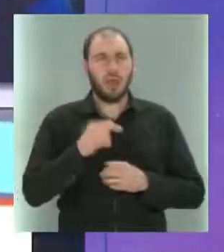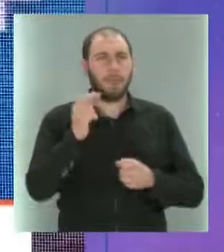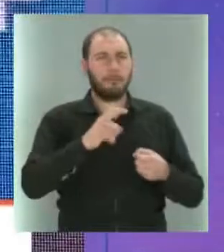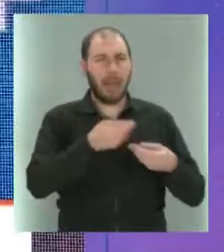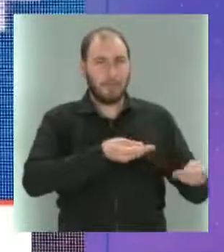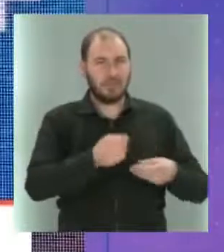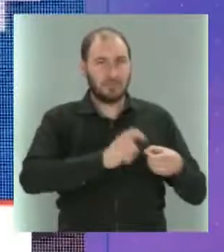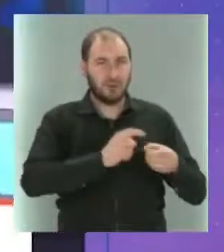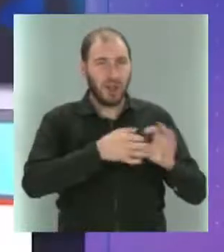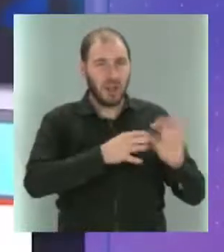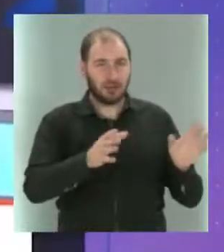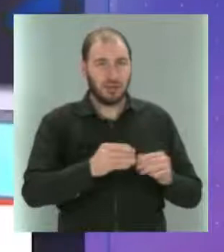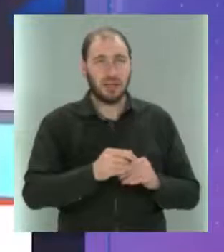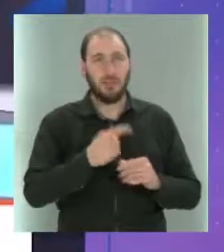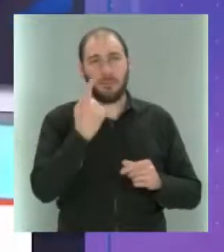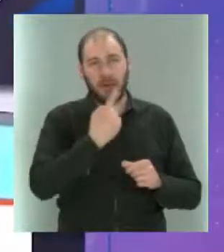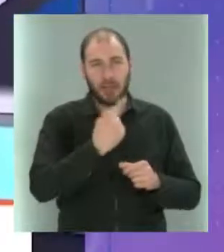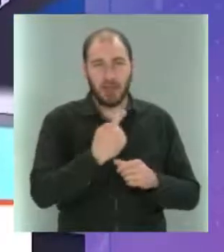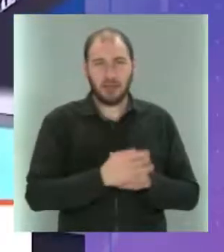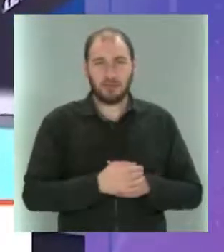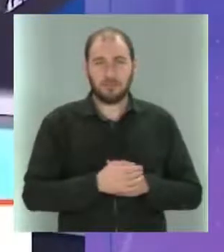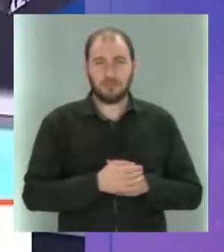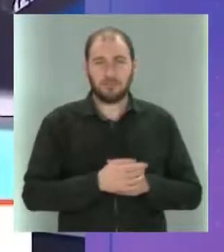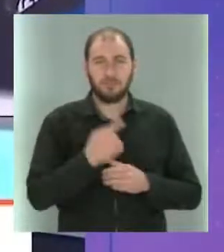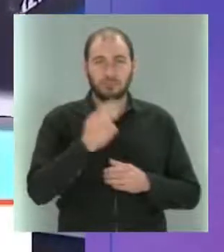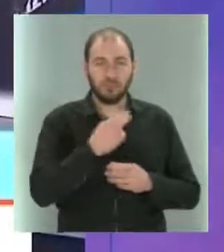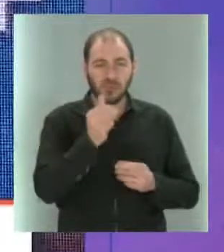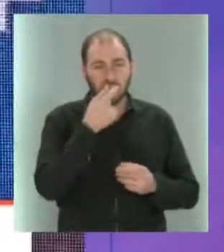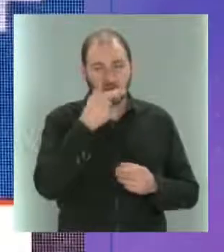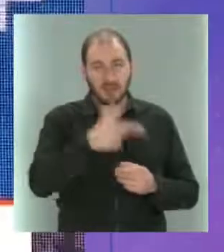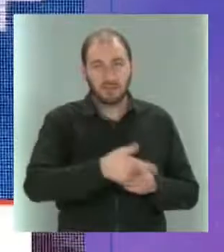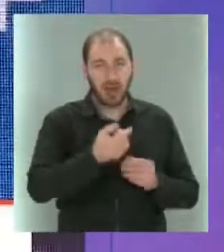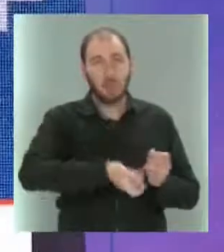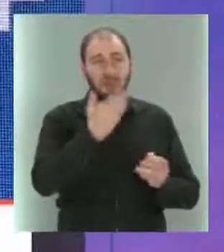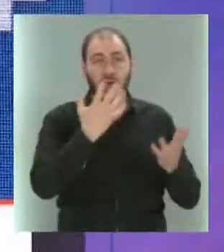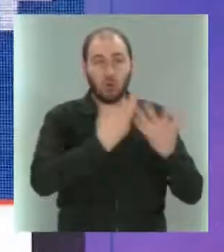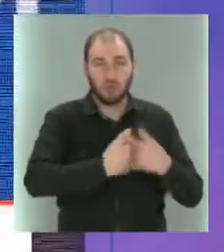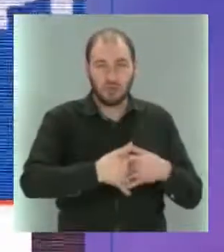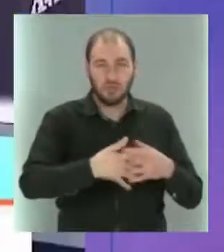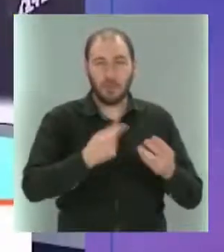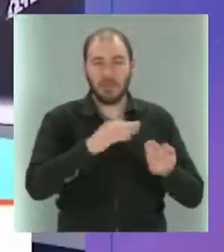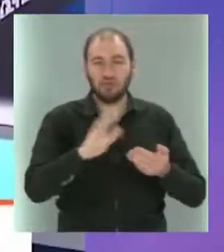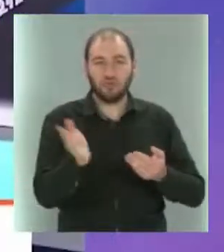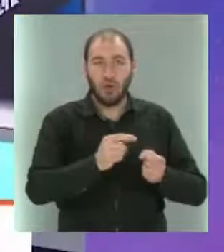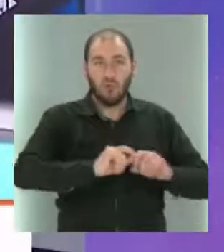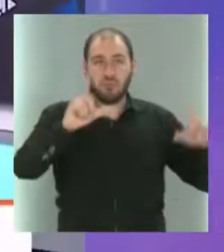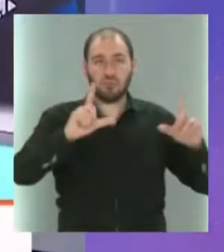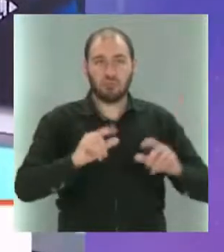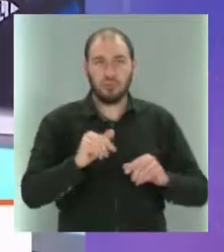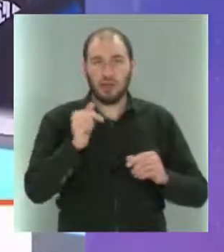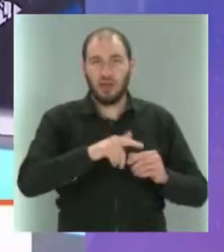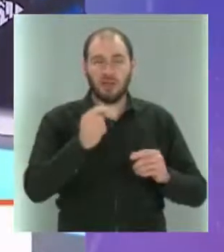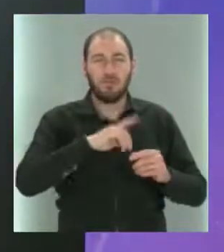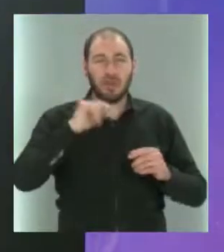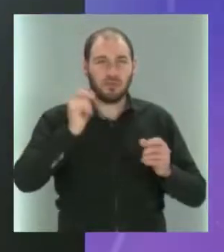de a poco se va liberando. Sea la primera en aumentar los combustibles, que automáticamente se pasa todo a precios y que automáticamente es